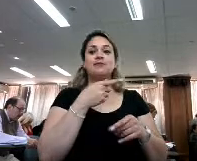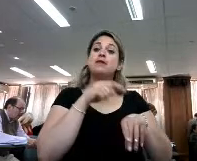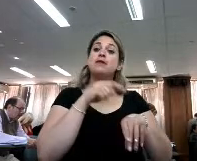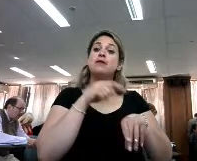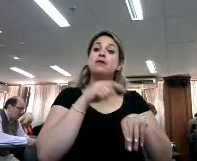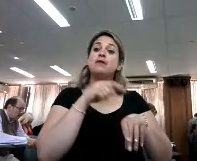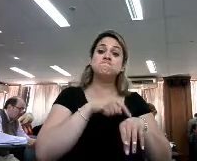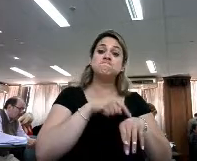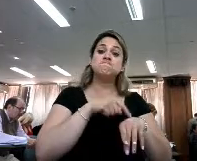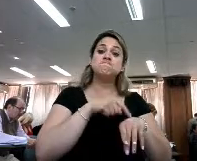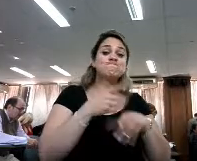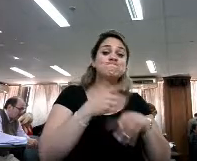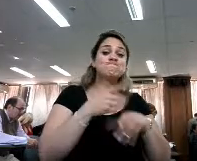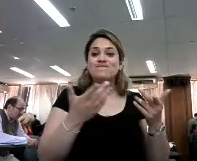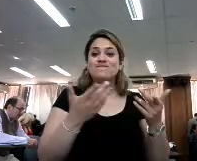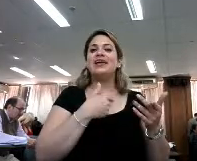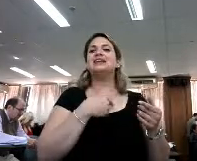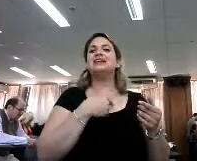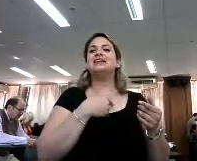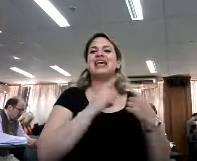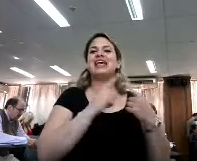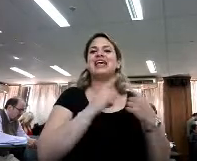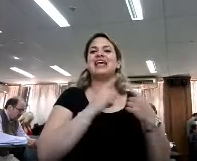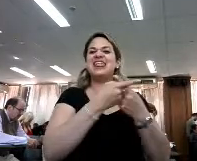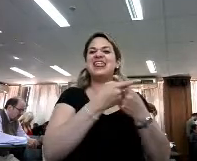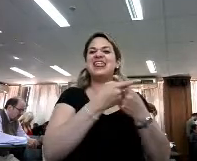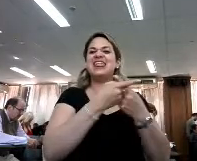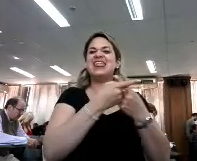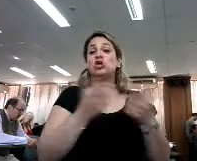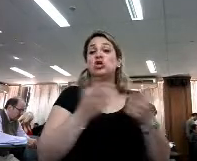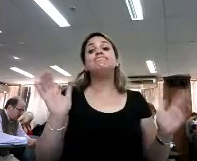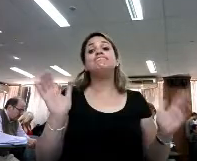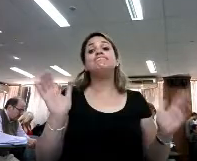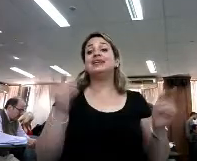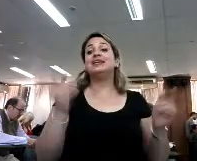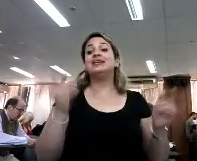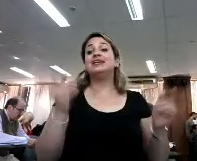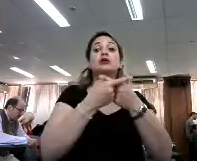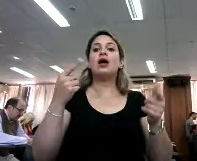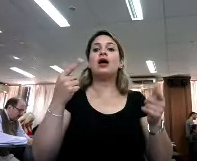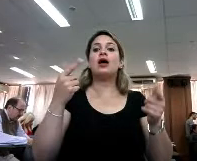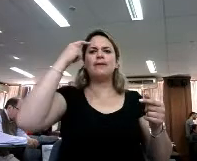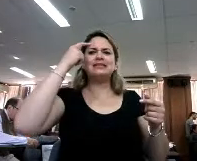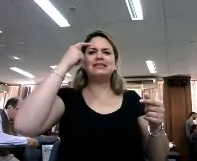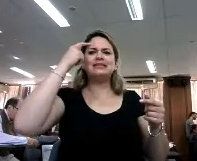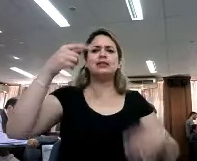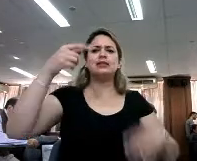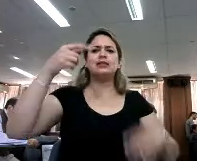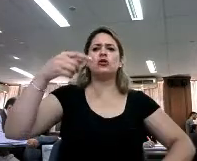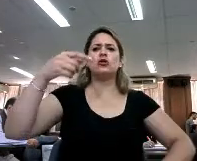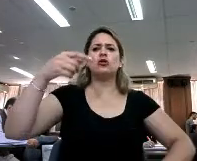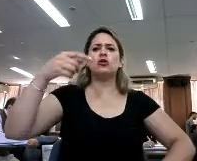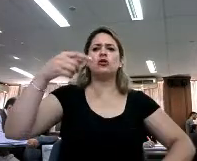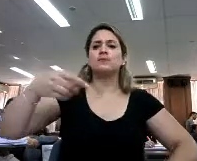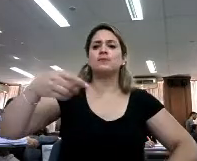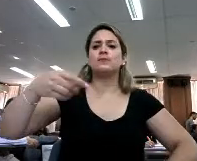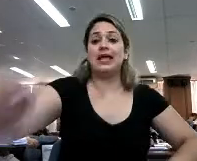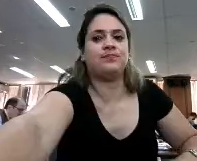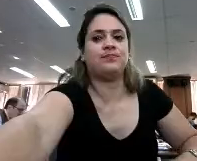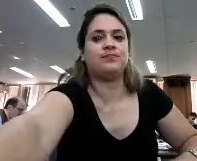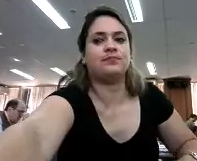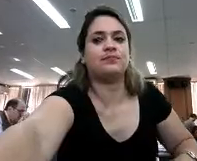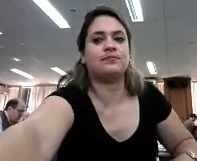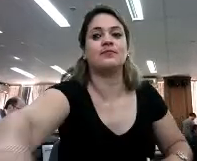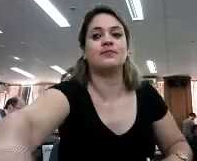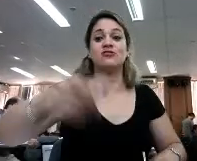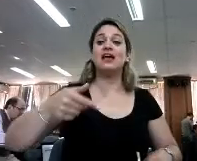que van a llevar a la discusión. Bueno, y si no elevamos las discusiones filosóficas en la academia, ¿en dónde será? discutamos un